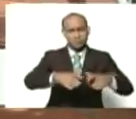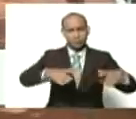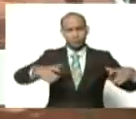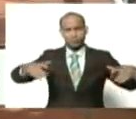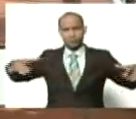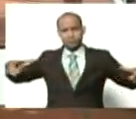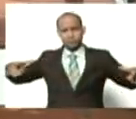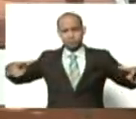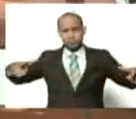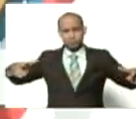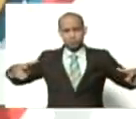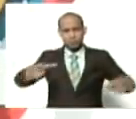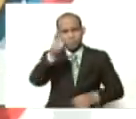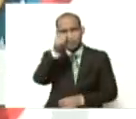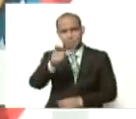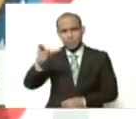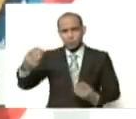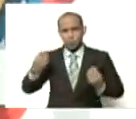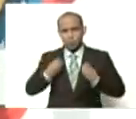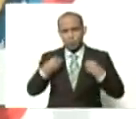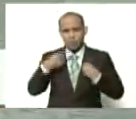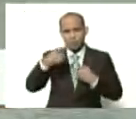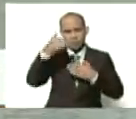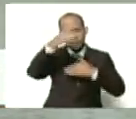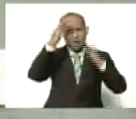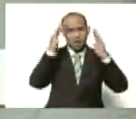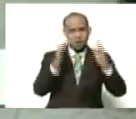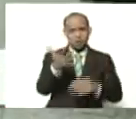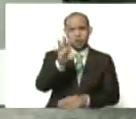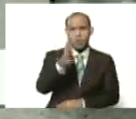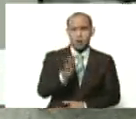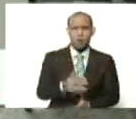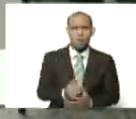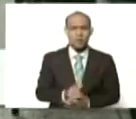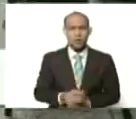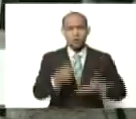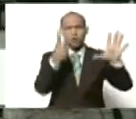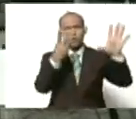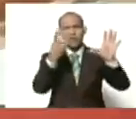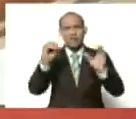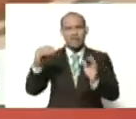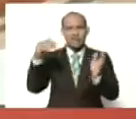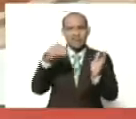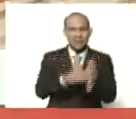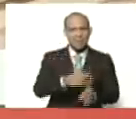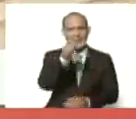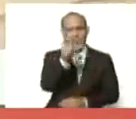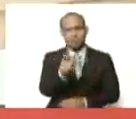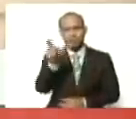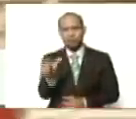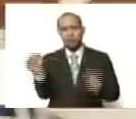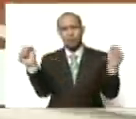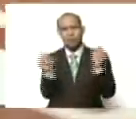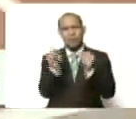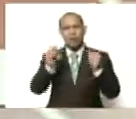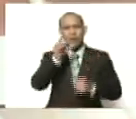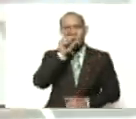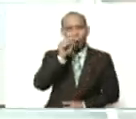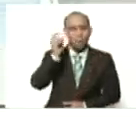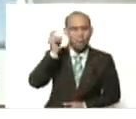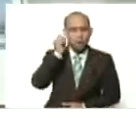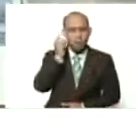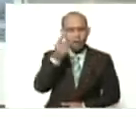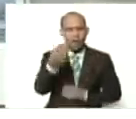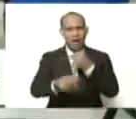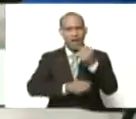densidad poblacional, que atiende aproximadamente unos 70.000 merideños y merideñas, y se ha hecho un